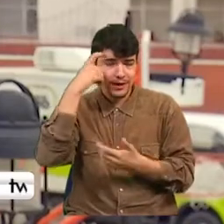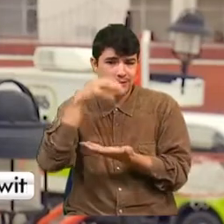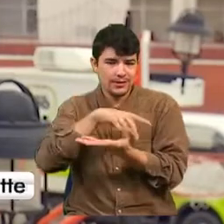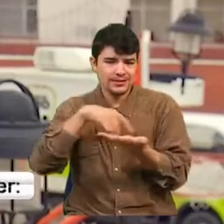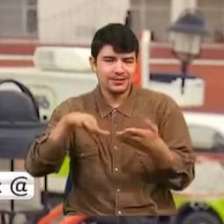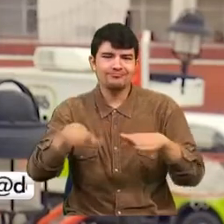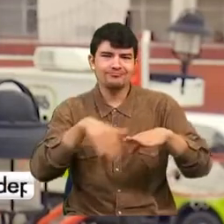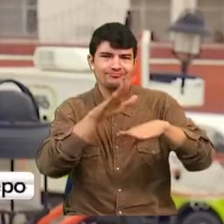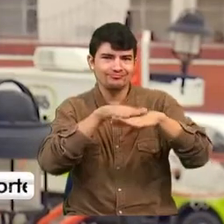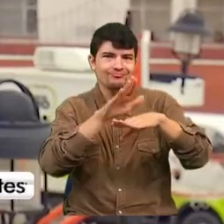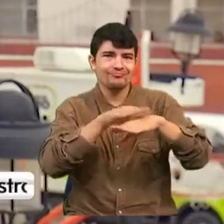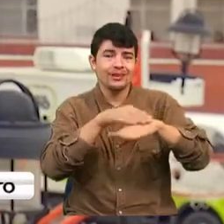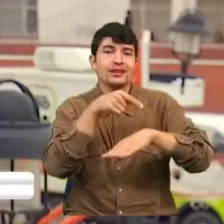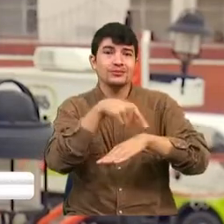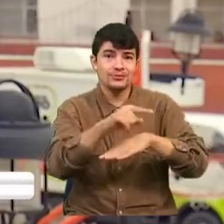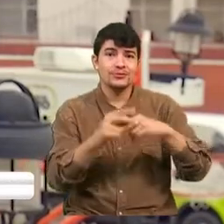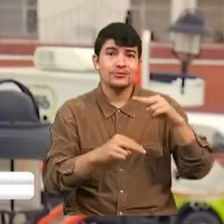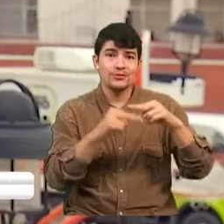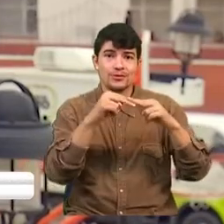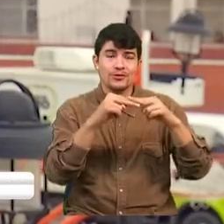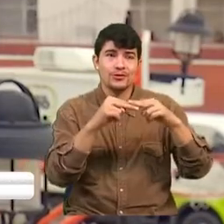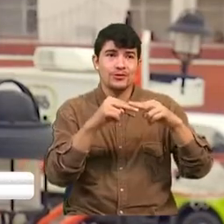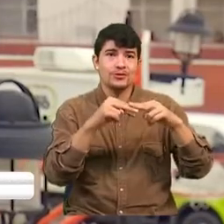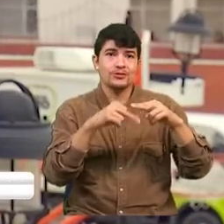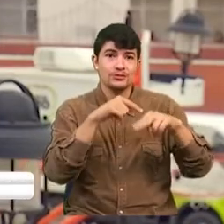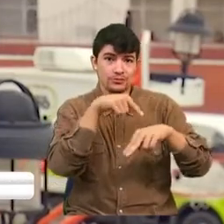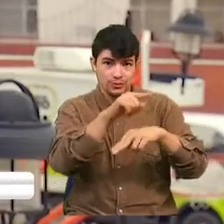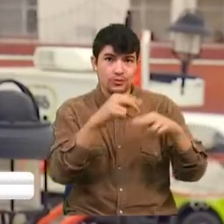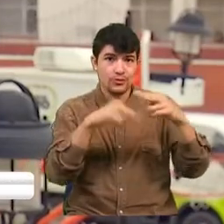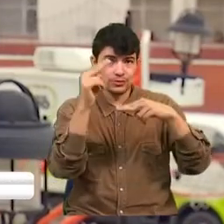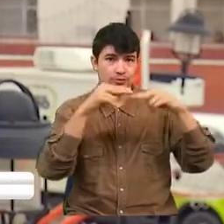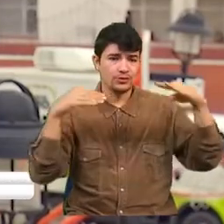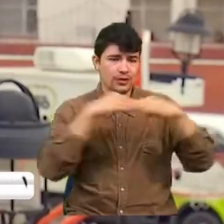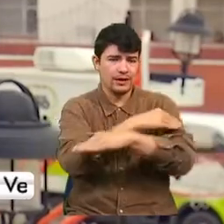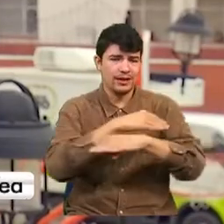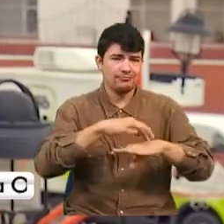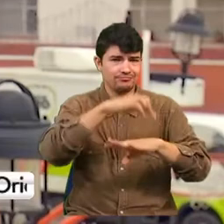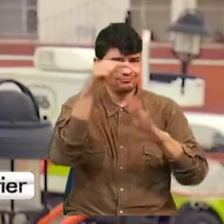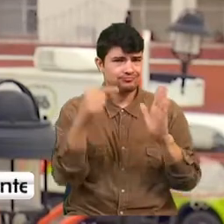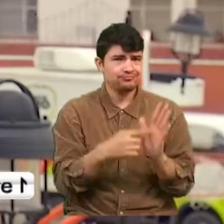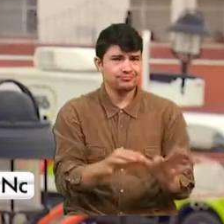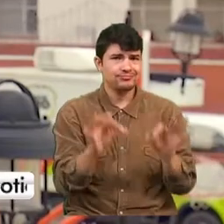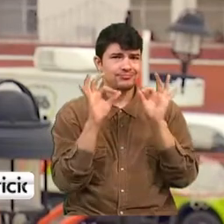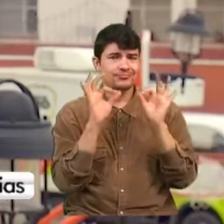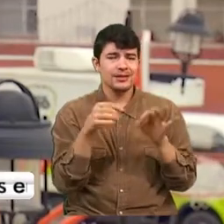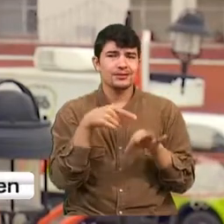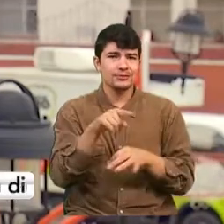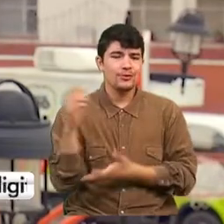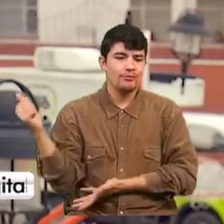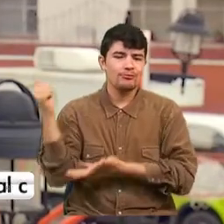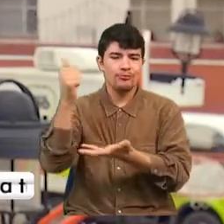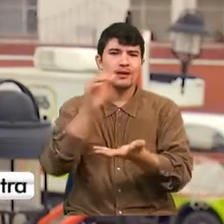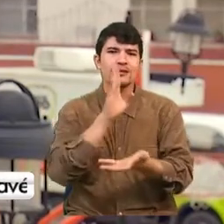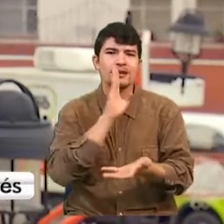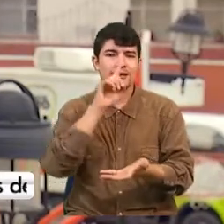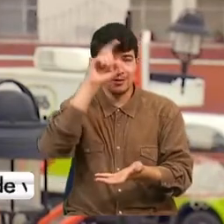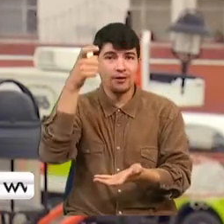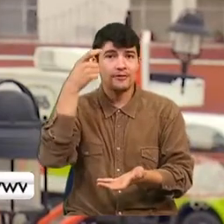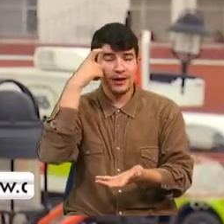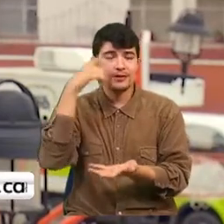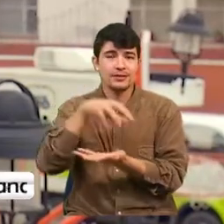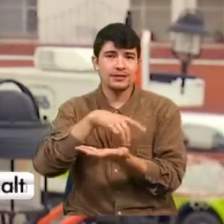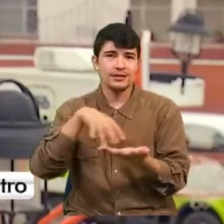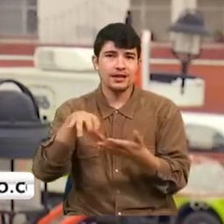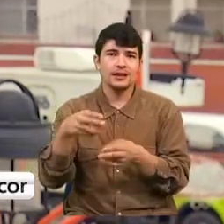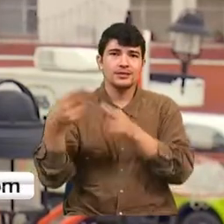el anuncio de que está completamente habilitada la vía hacia el municipio de Guabatá con recursos precisamente de la gobernación de Santander